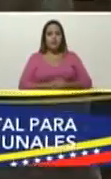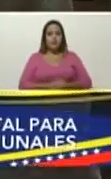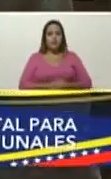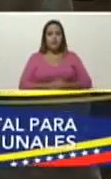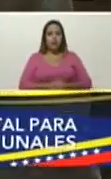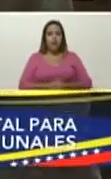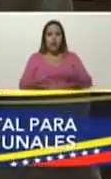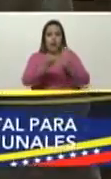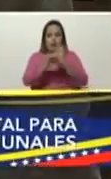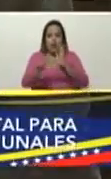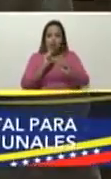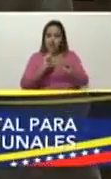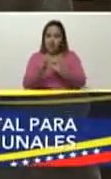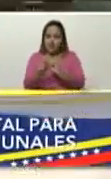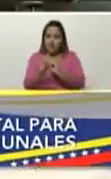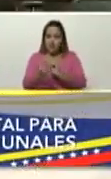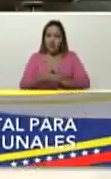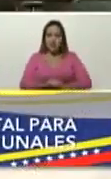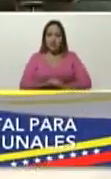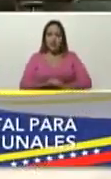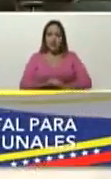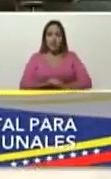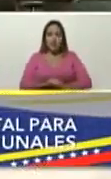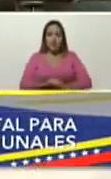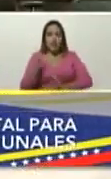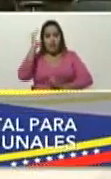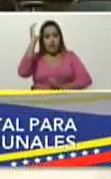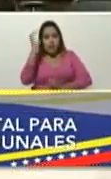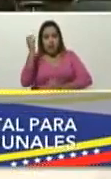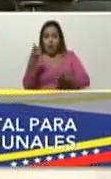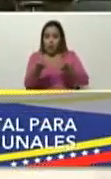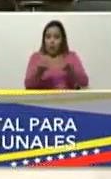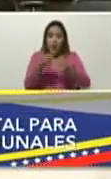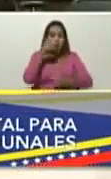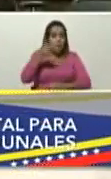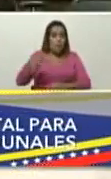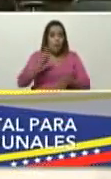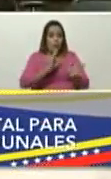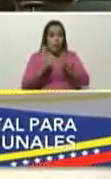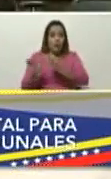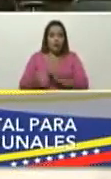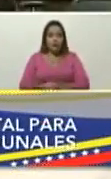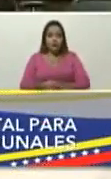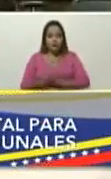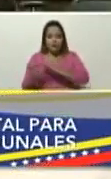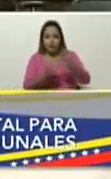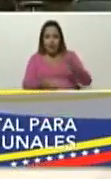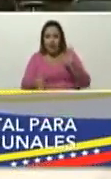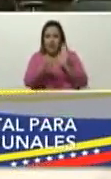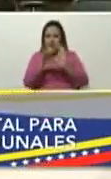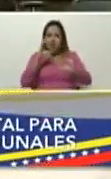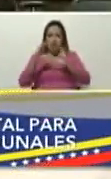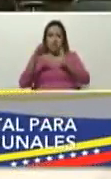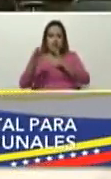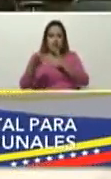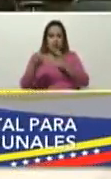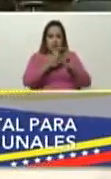La ley de transferencia de competencia y otras atribuciones del poder popular, la ley de comunicación alternativa y